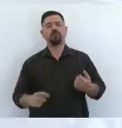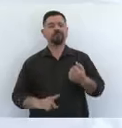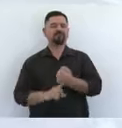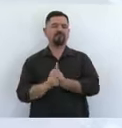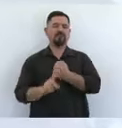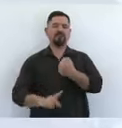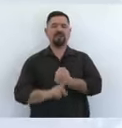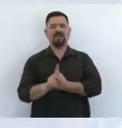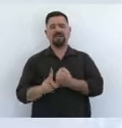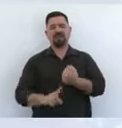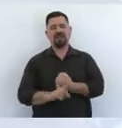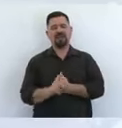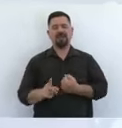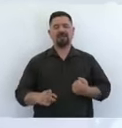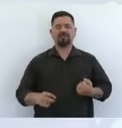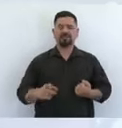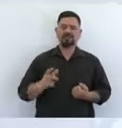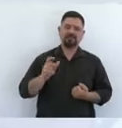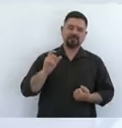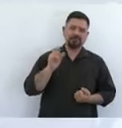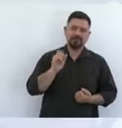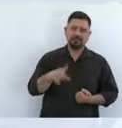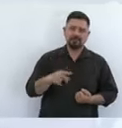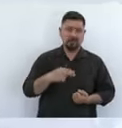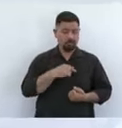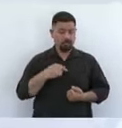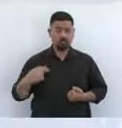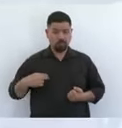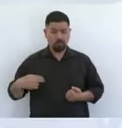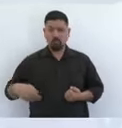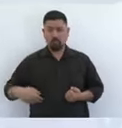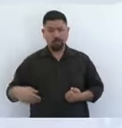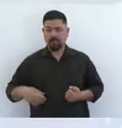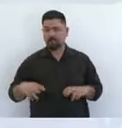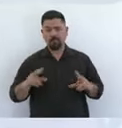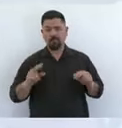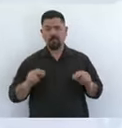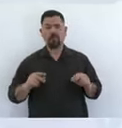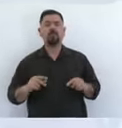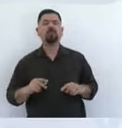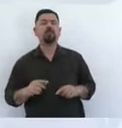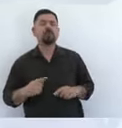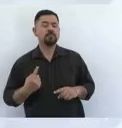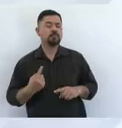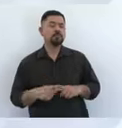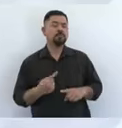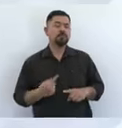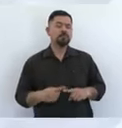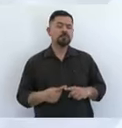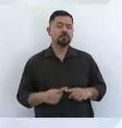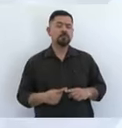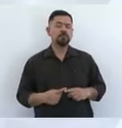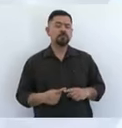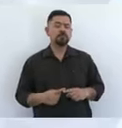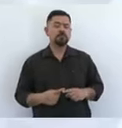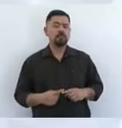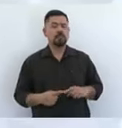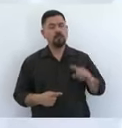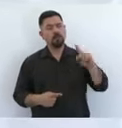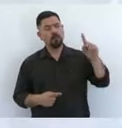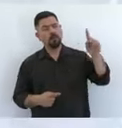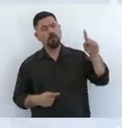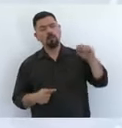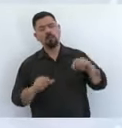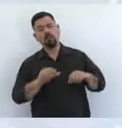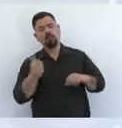externo que también no tiene que ver con nosotros, sino se origina en el